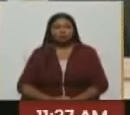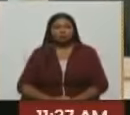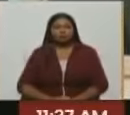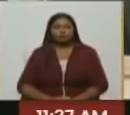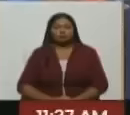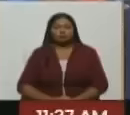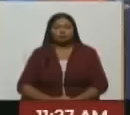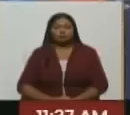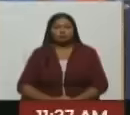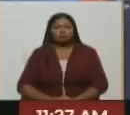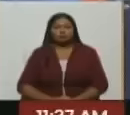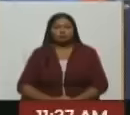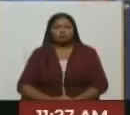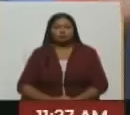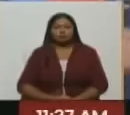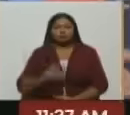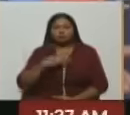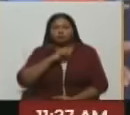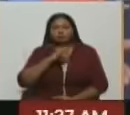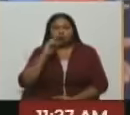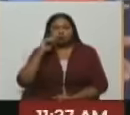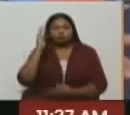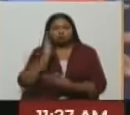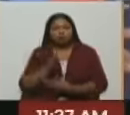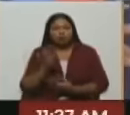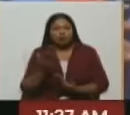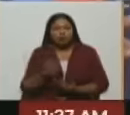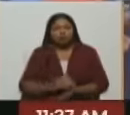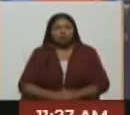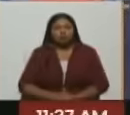Yo soy penalista, esos son delitos.